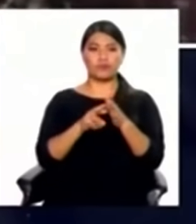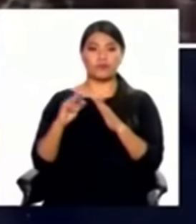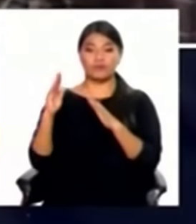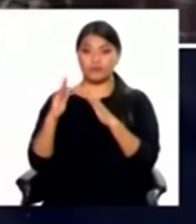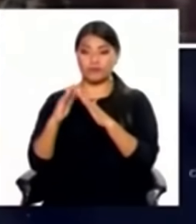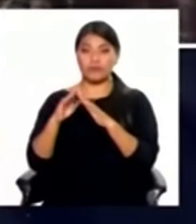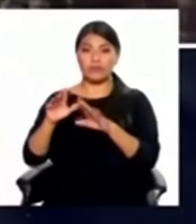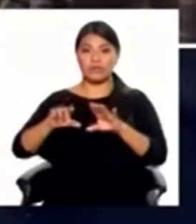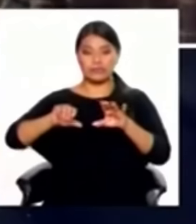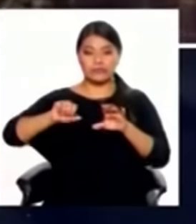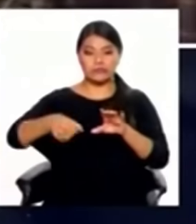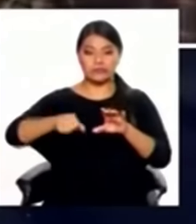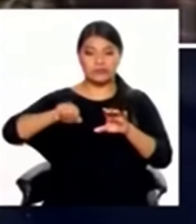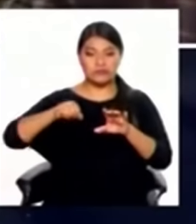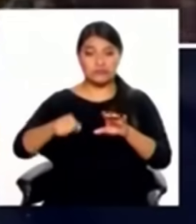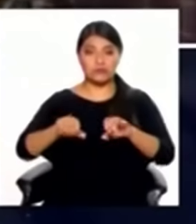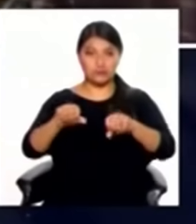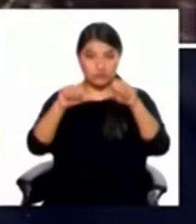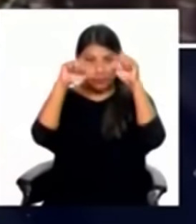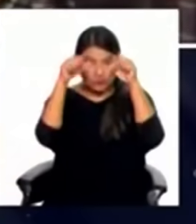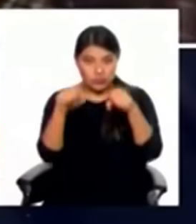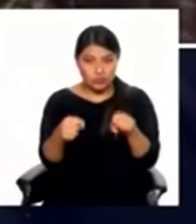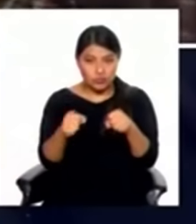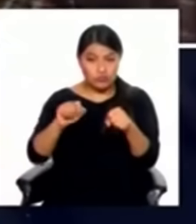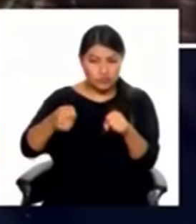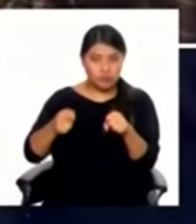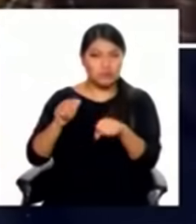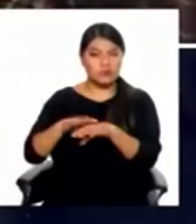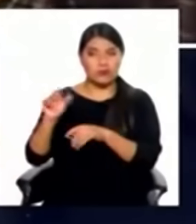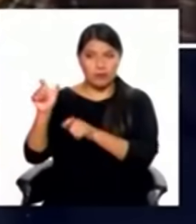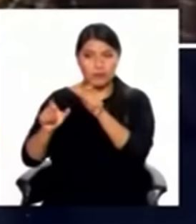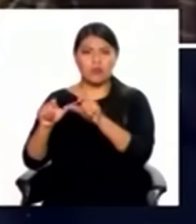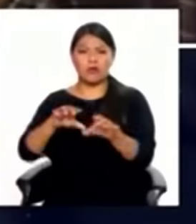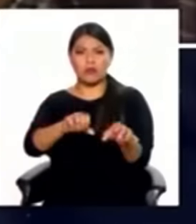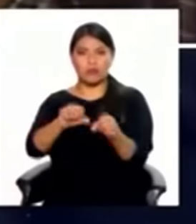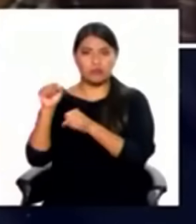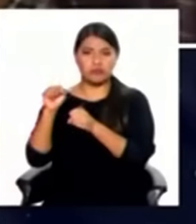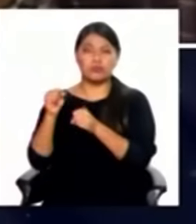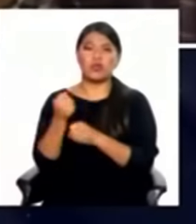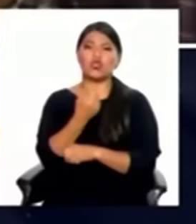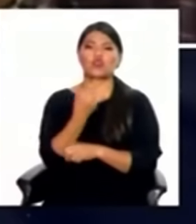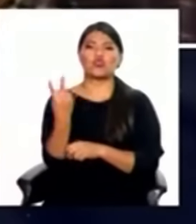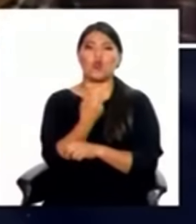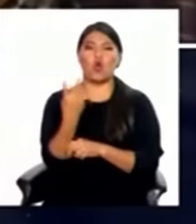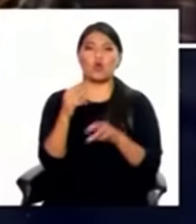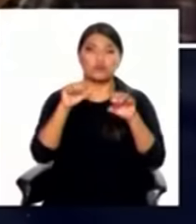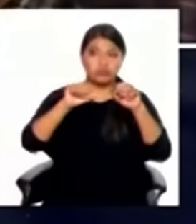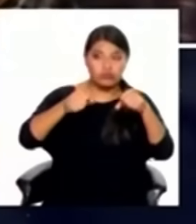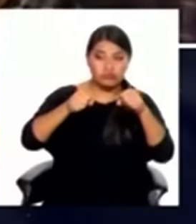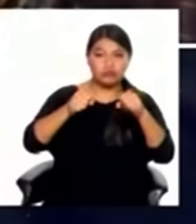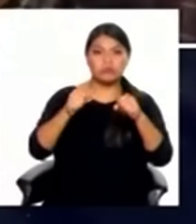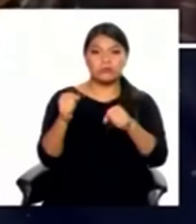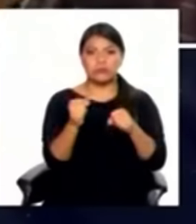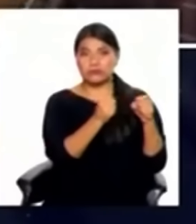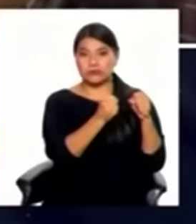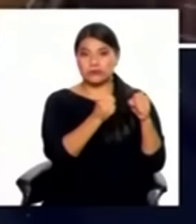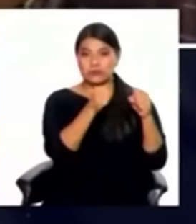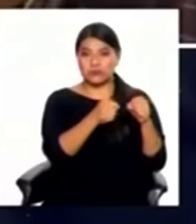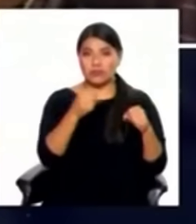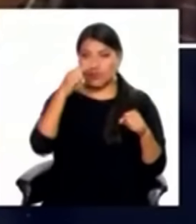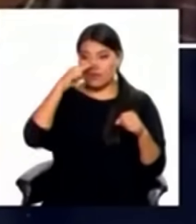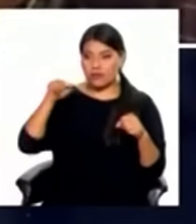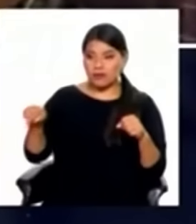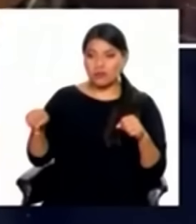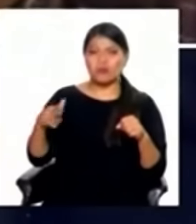los vecinos tratan de prender la mototaxi, ¿no? Y también tratan de bajar ya a los dos que estaban retenidos, porque eran menores de